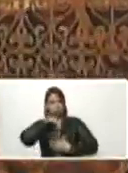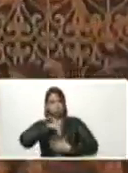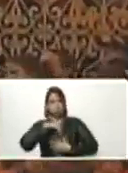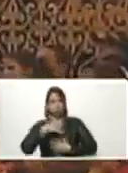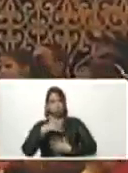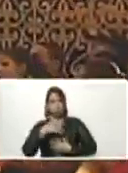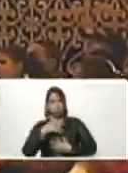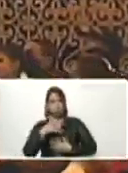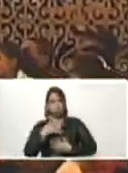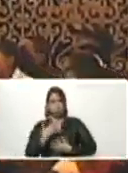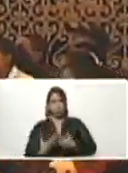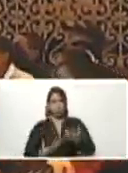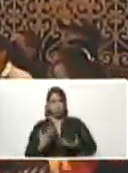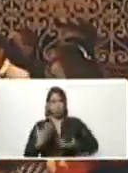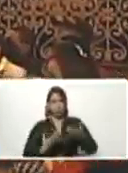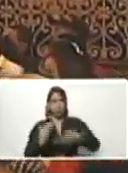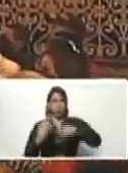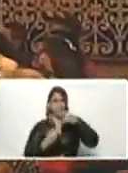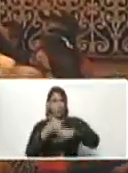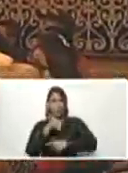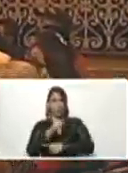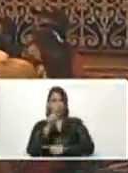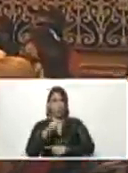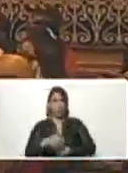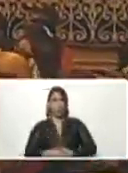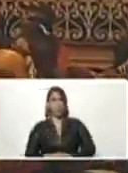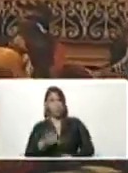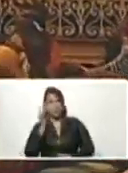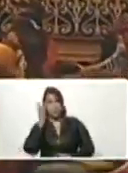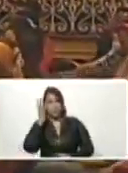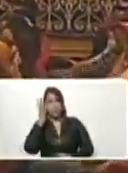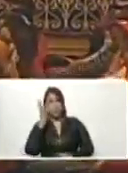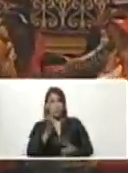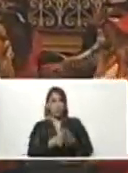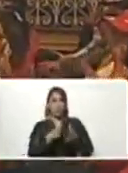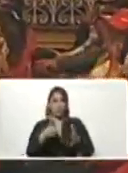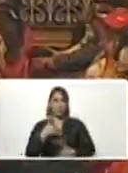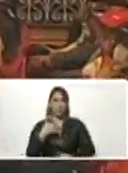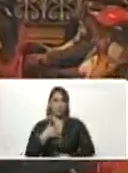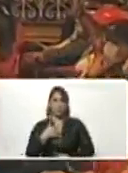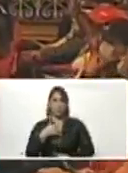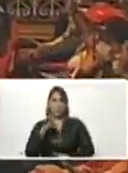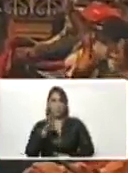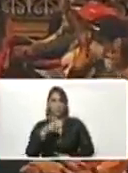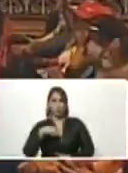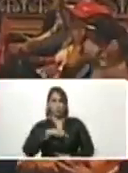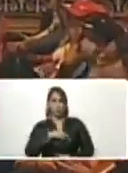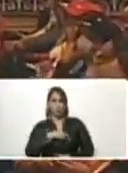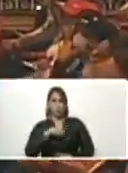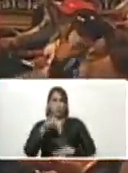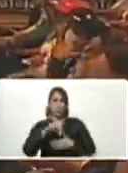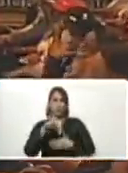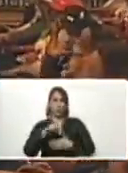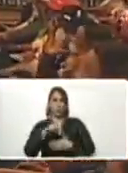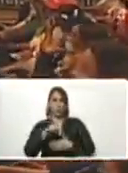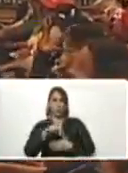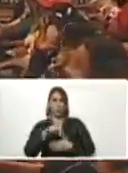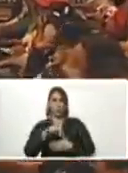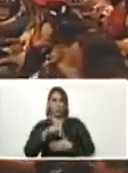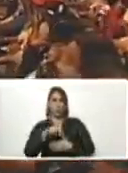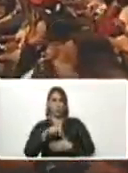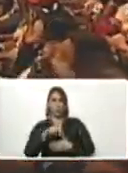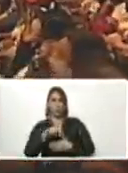revolucionaria. Y de ese húsar de Fernando VII surgió ese gran patriota de nuestra América, que es y seguirá